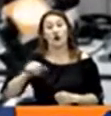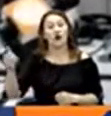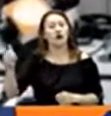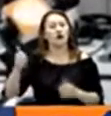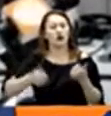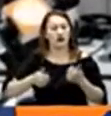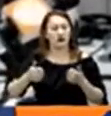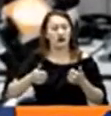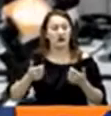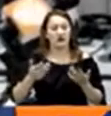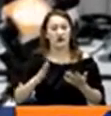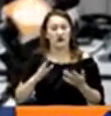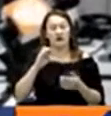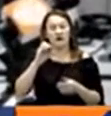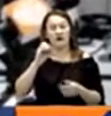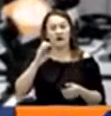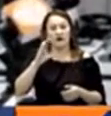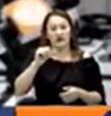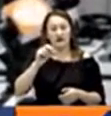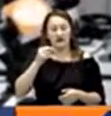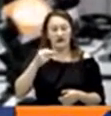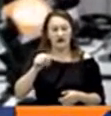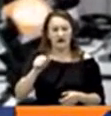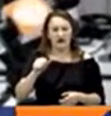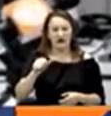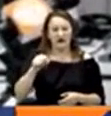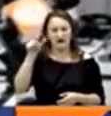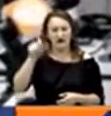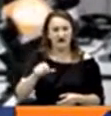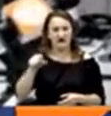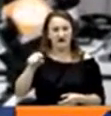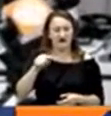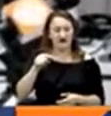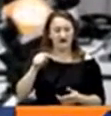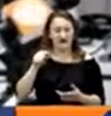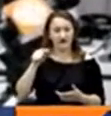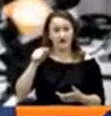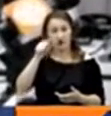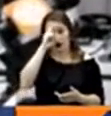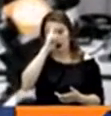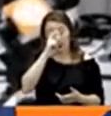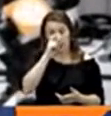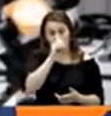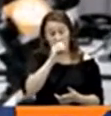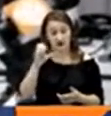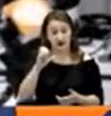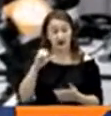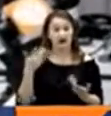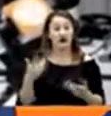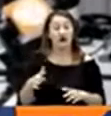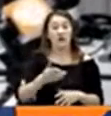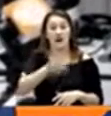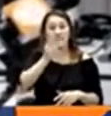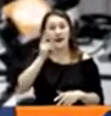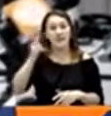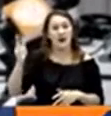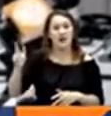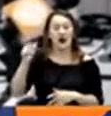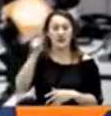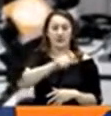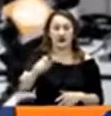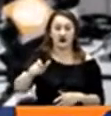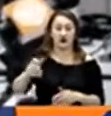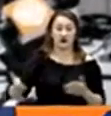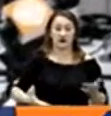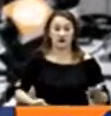registró en el municipio de Ocaña, donde en un acto sicarial en el sector noroccidental del municipio fueron atacados a bala a personas que estaban en un